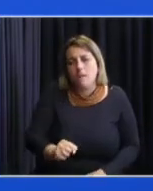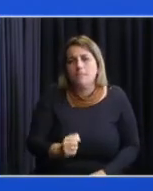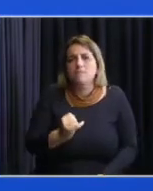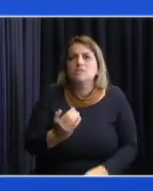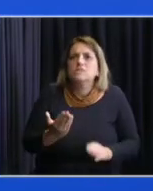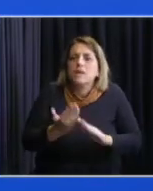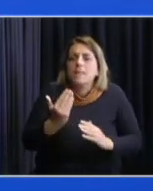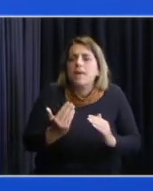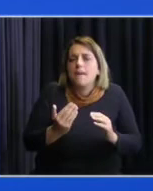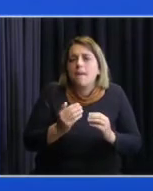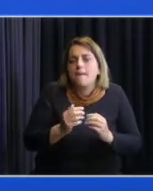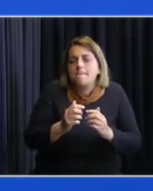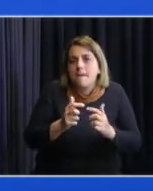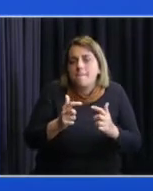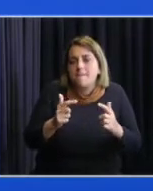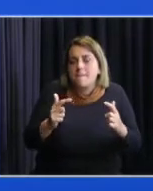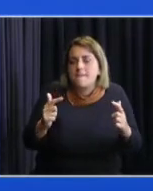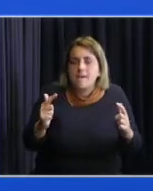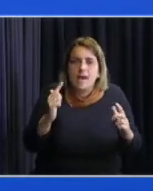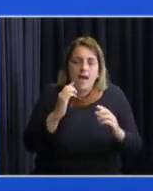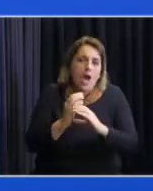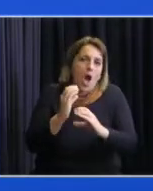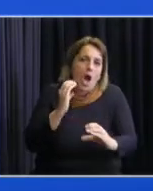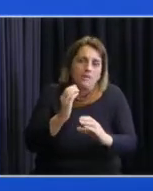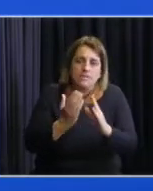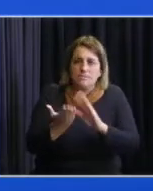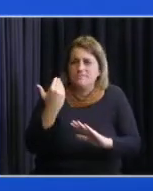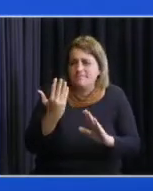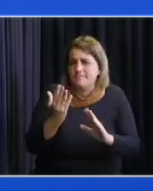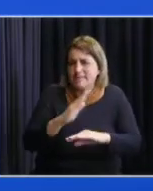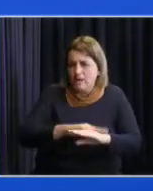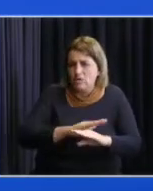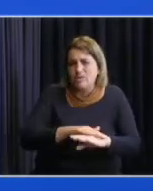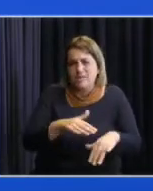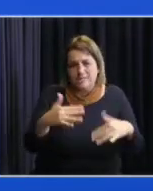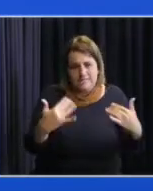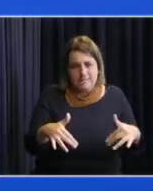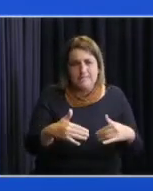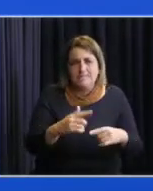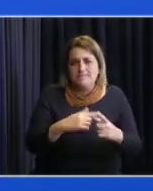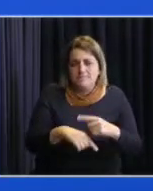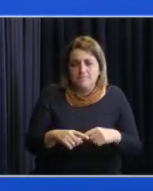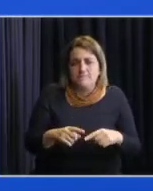las frecuencias, sobre todo las horas pico, donde hay